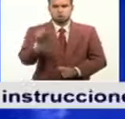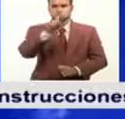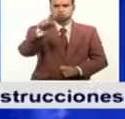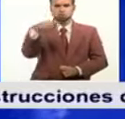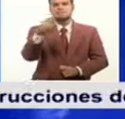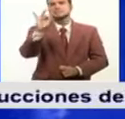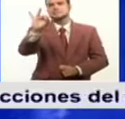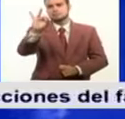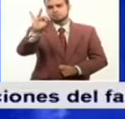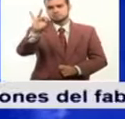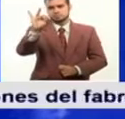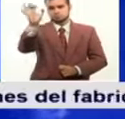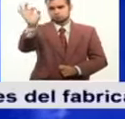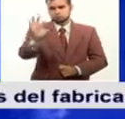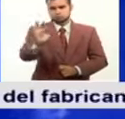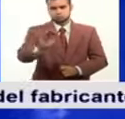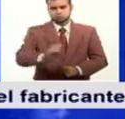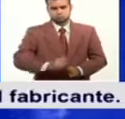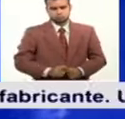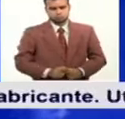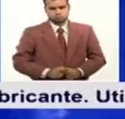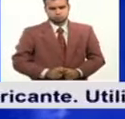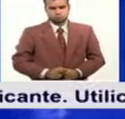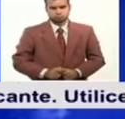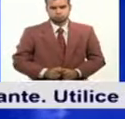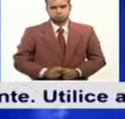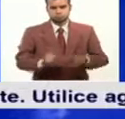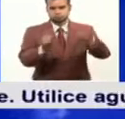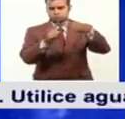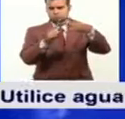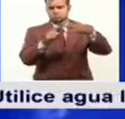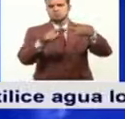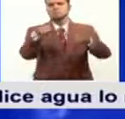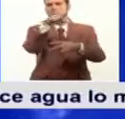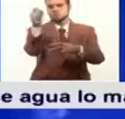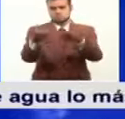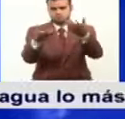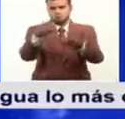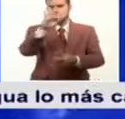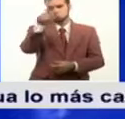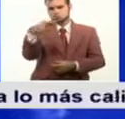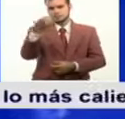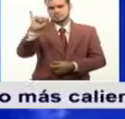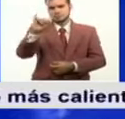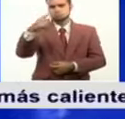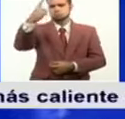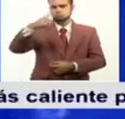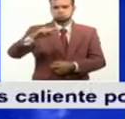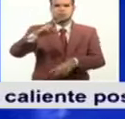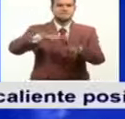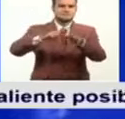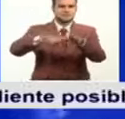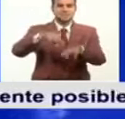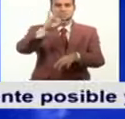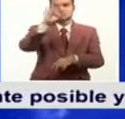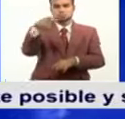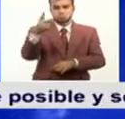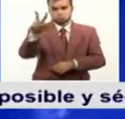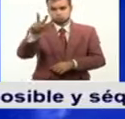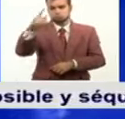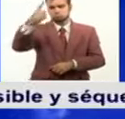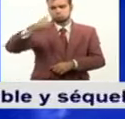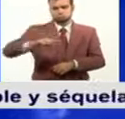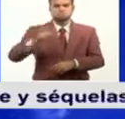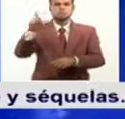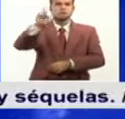resultaron positivas a la COVID. Cienfuegos con el 8,6, La Habana el 7,2, Camagüey